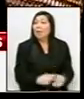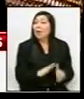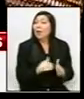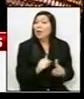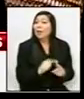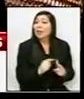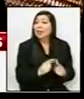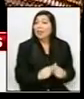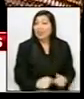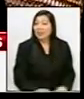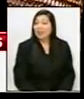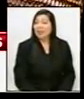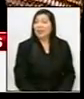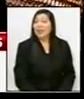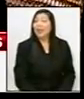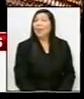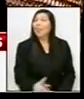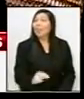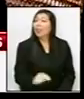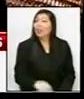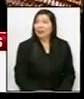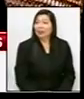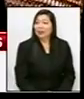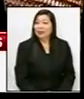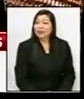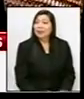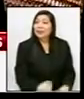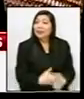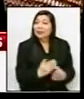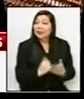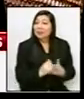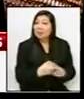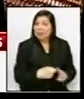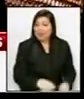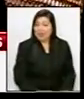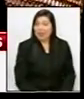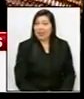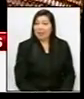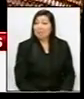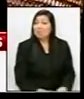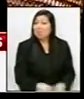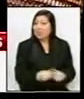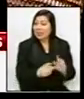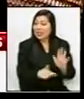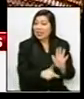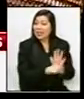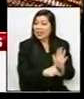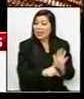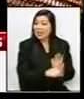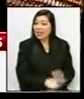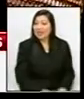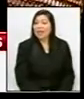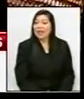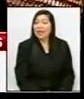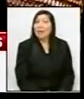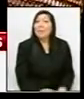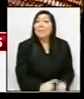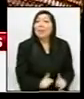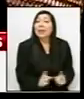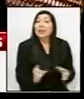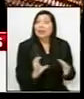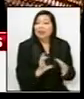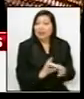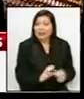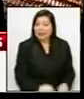entonces no cabe aplicar ahí la figura del tipo penal porque se aplica el principio de la legalidad. Yo creo que más estos hechos están